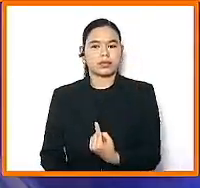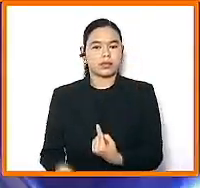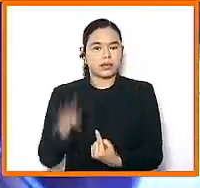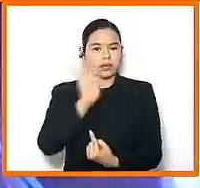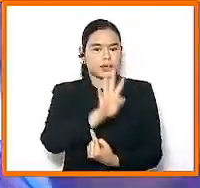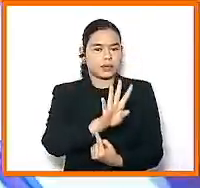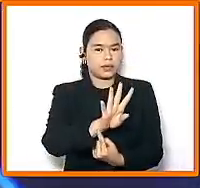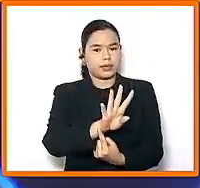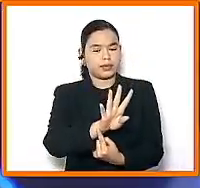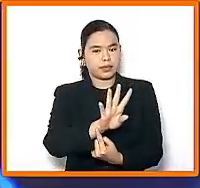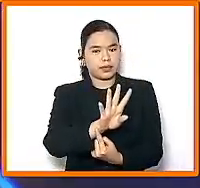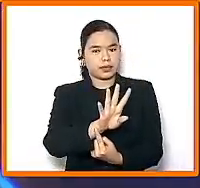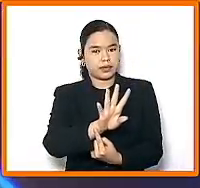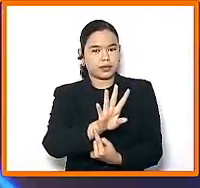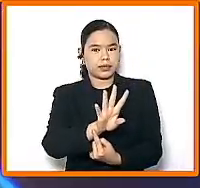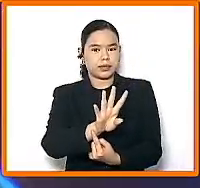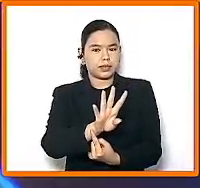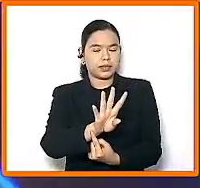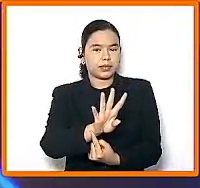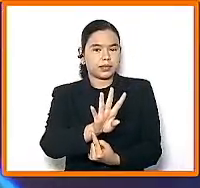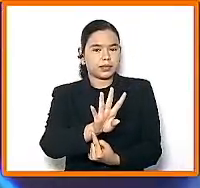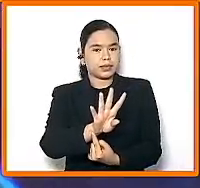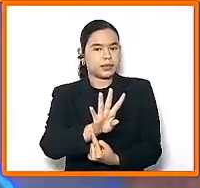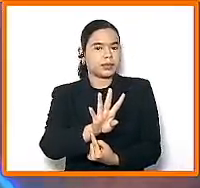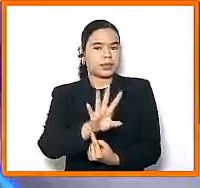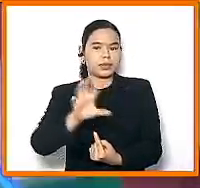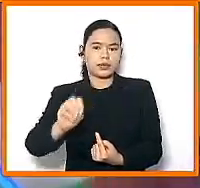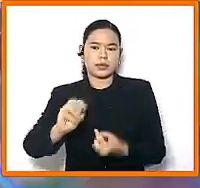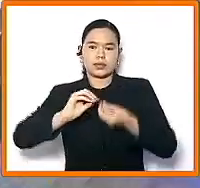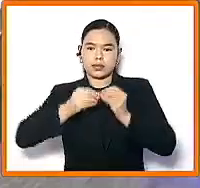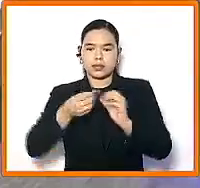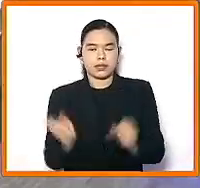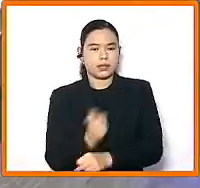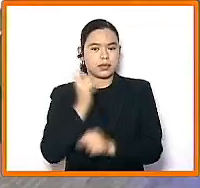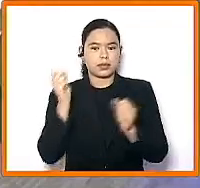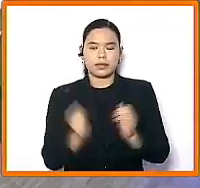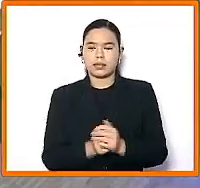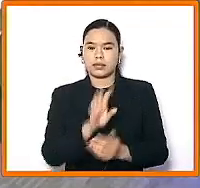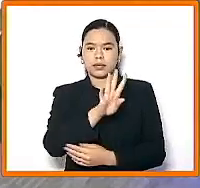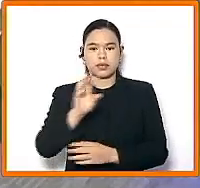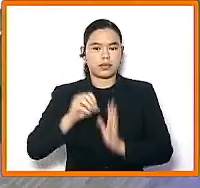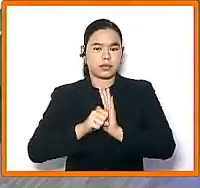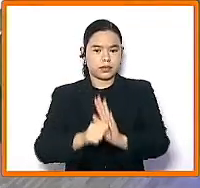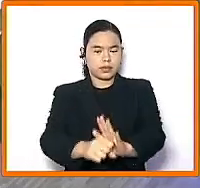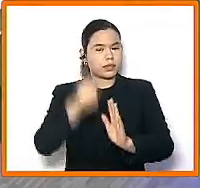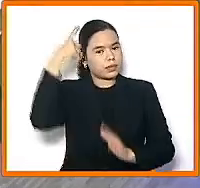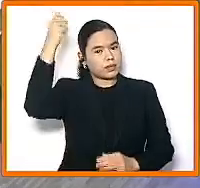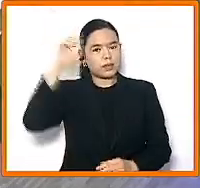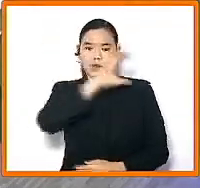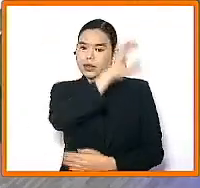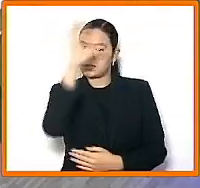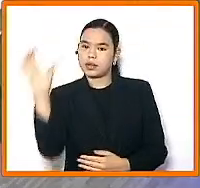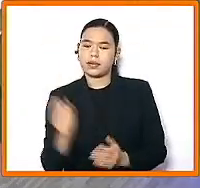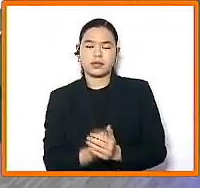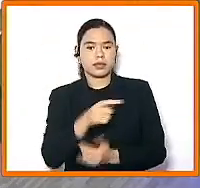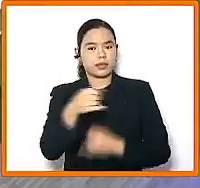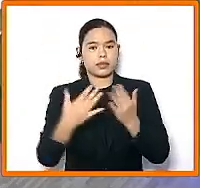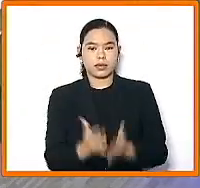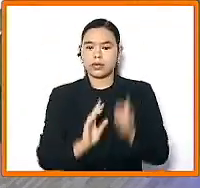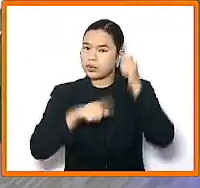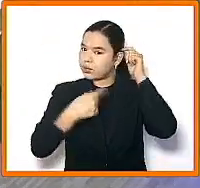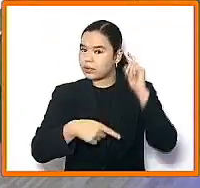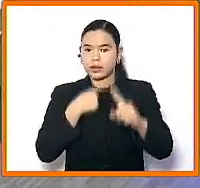4. Segundo dígito, 0. Número favorecido, 40, con su símbolo de sueño, cielo. Si eres jugador